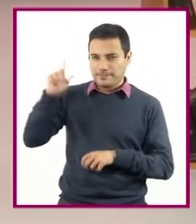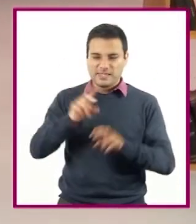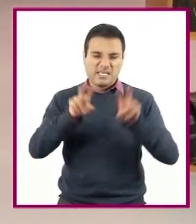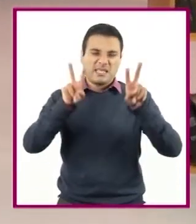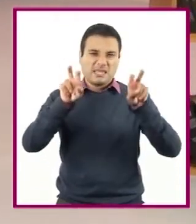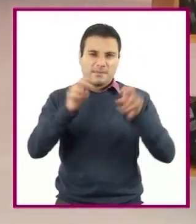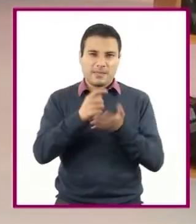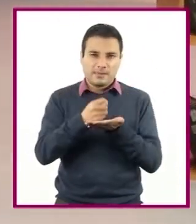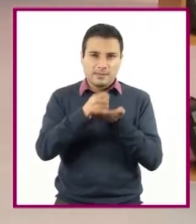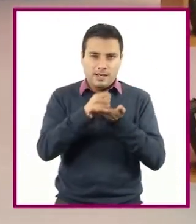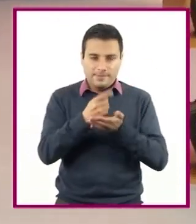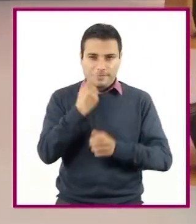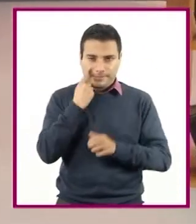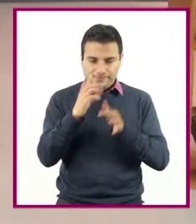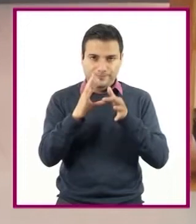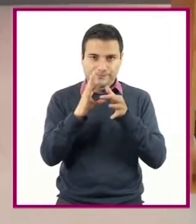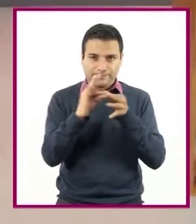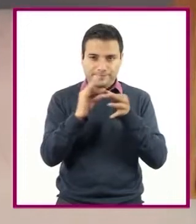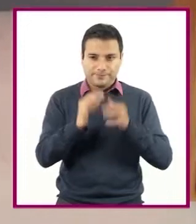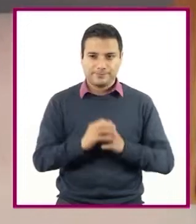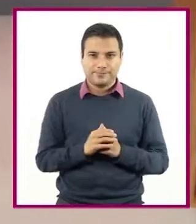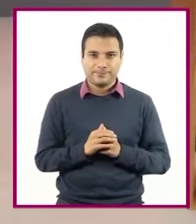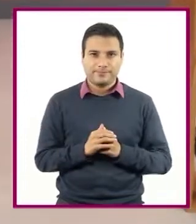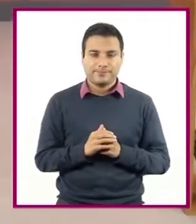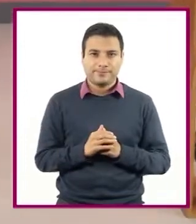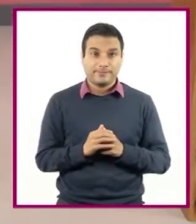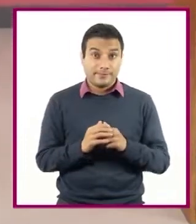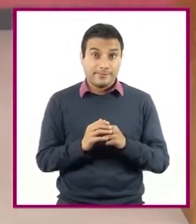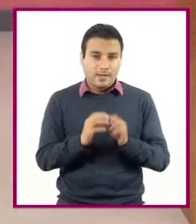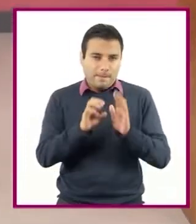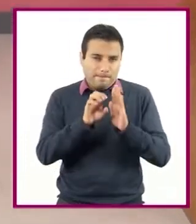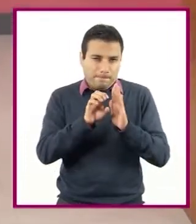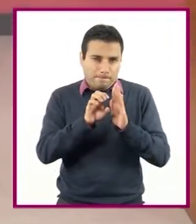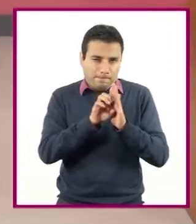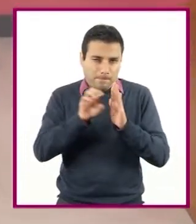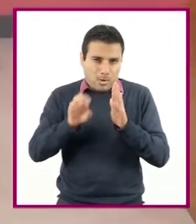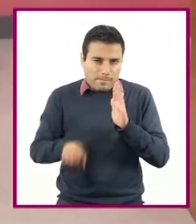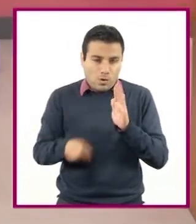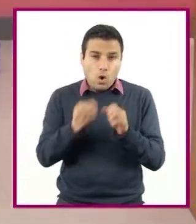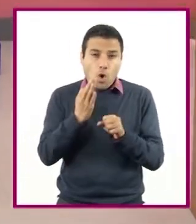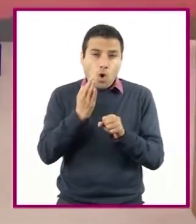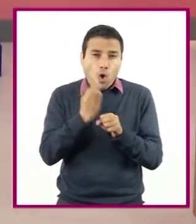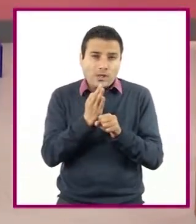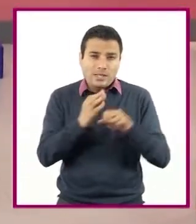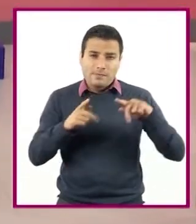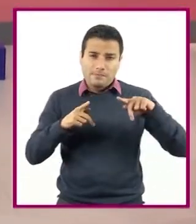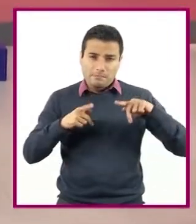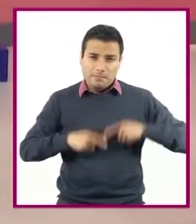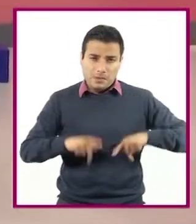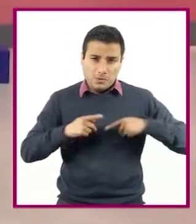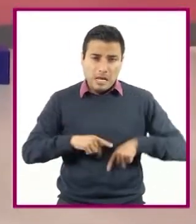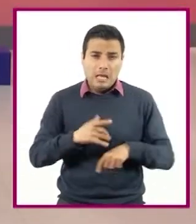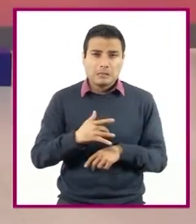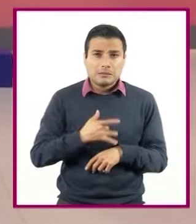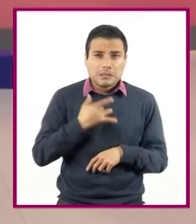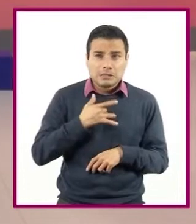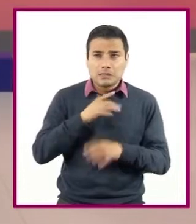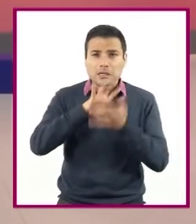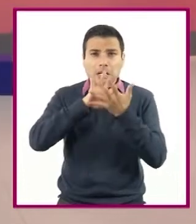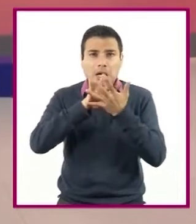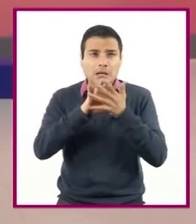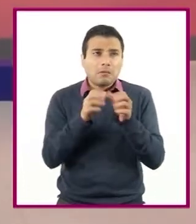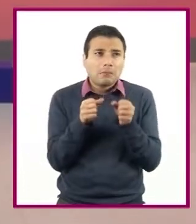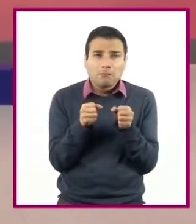Escuchemos. En épocas como la presente, en que nos sentimos limitados, reprimidos,